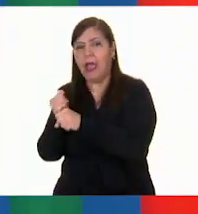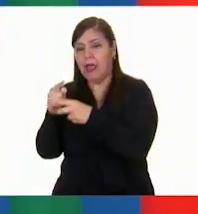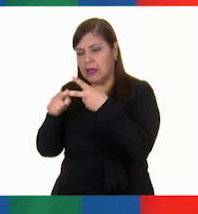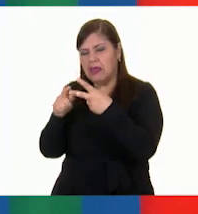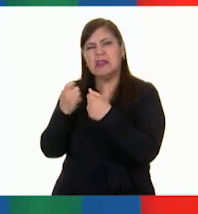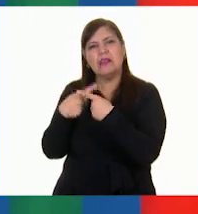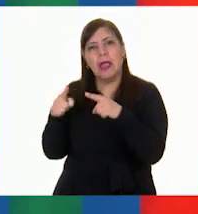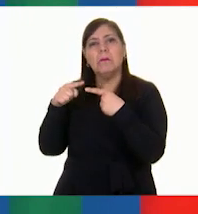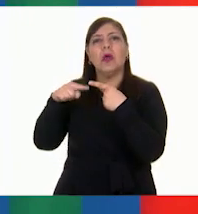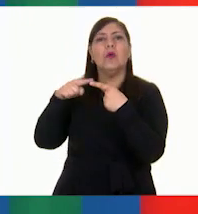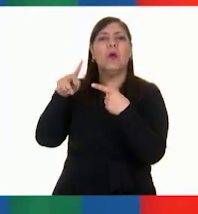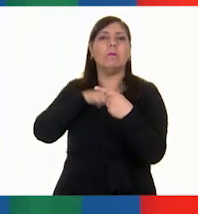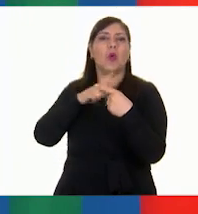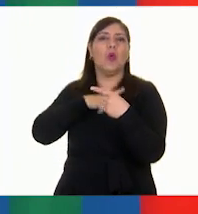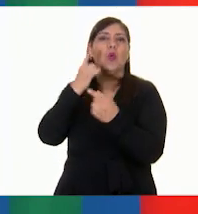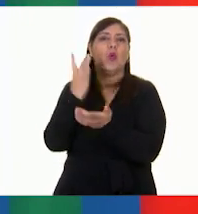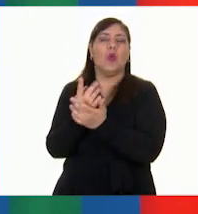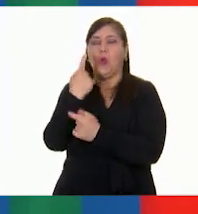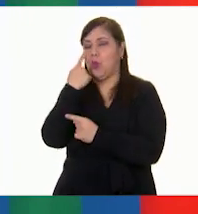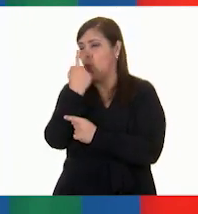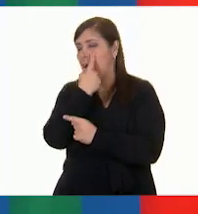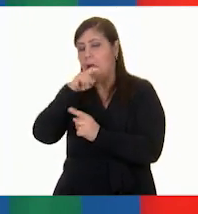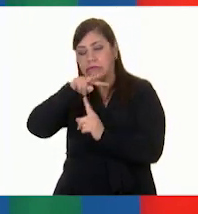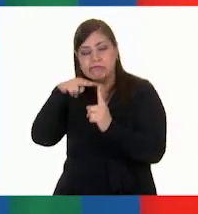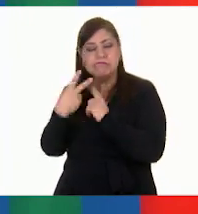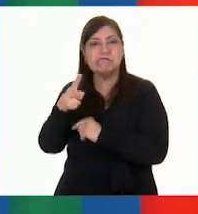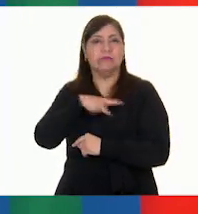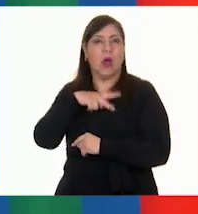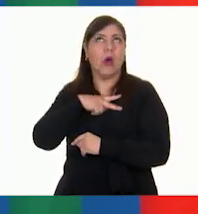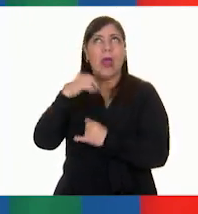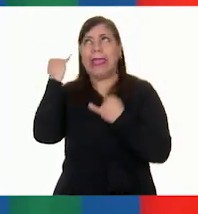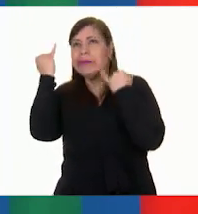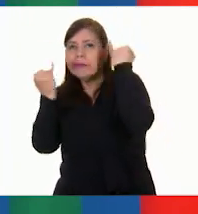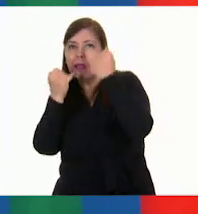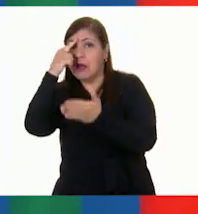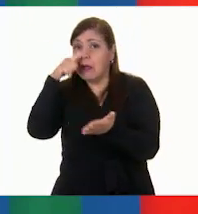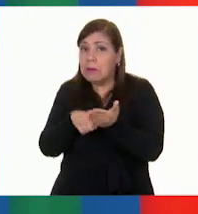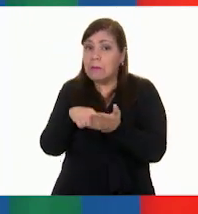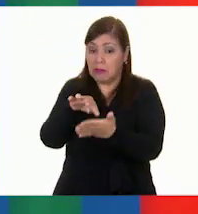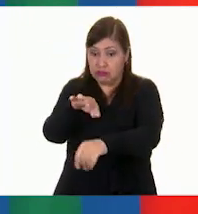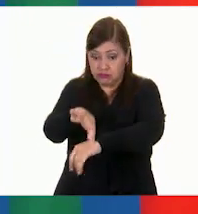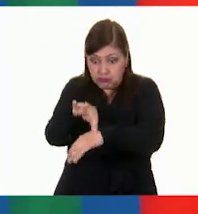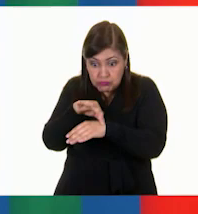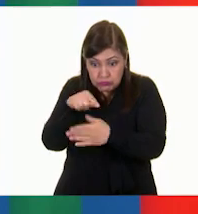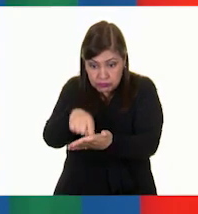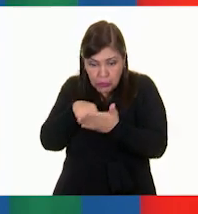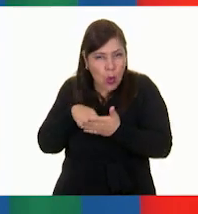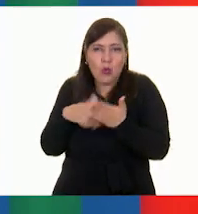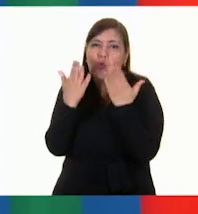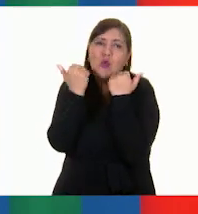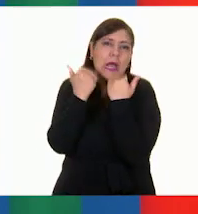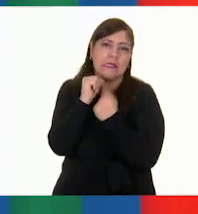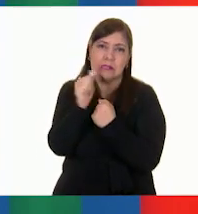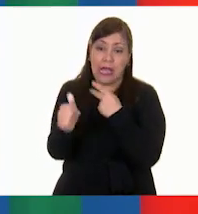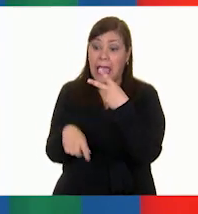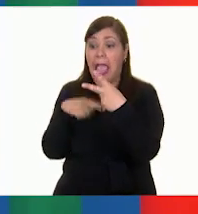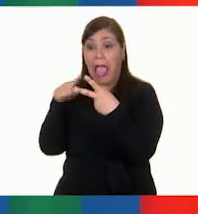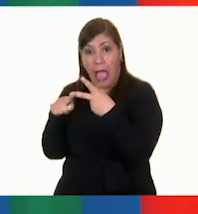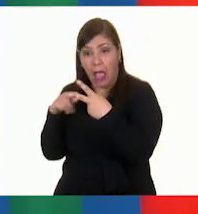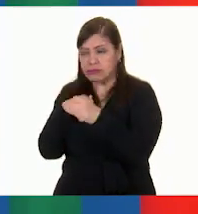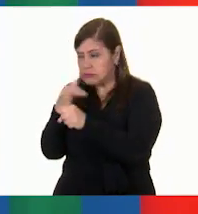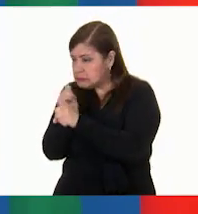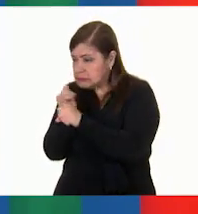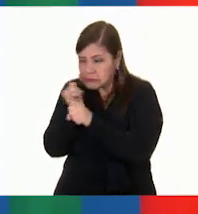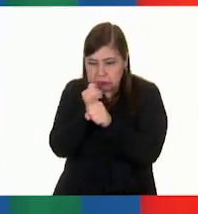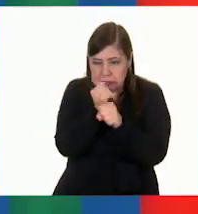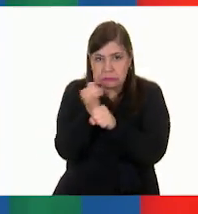es subjetiva, es decir, se basa solo en ideas y creencias que no son comprobables, mientras que la informada se sustenta